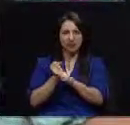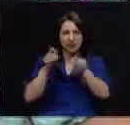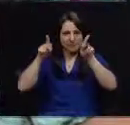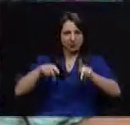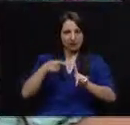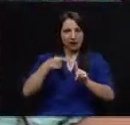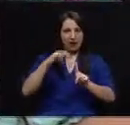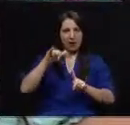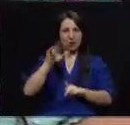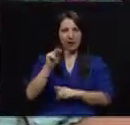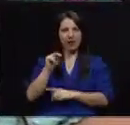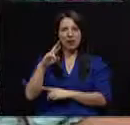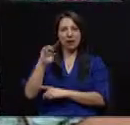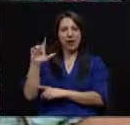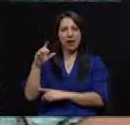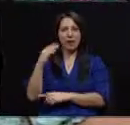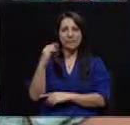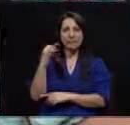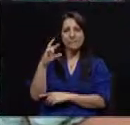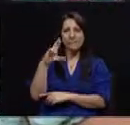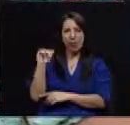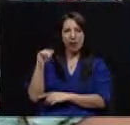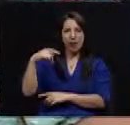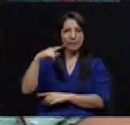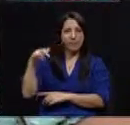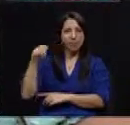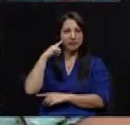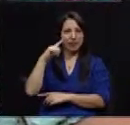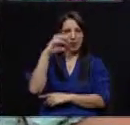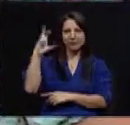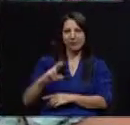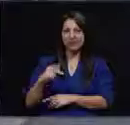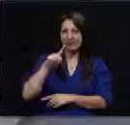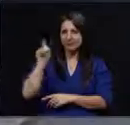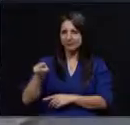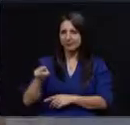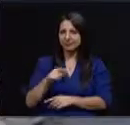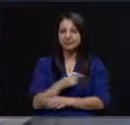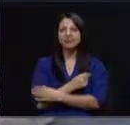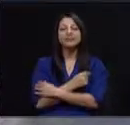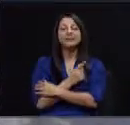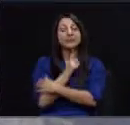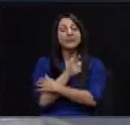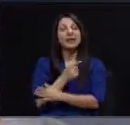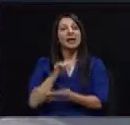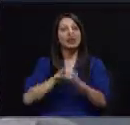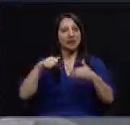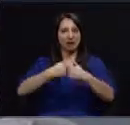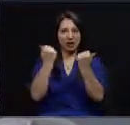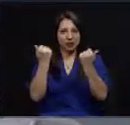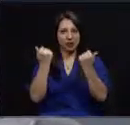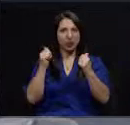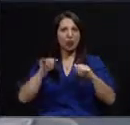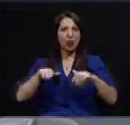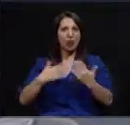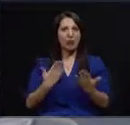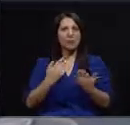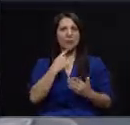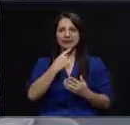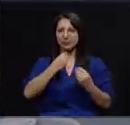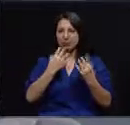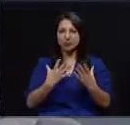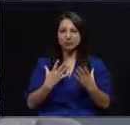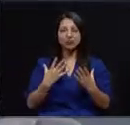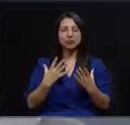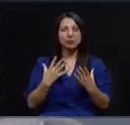personaje que fue Juan Rafael Mora Porras para Costa Rica, para nuestra historia? Bueno, ese fue realmente el reto, cómo decir